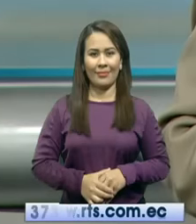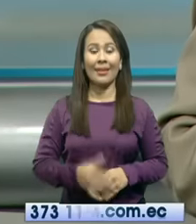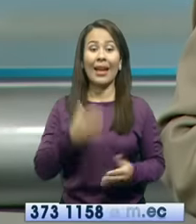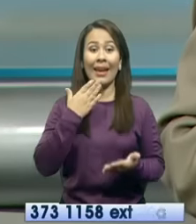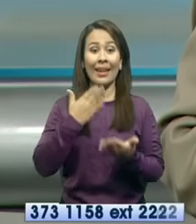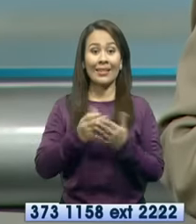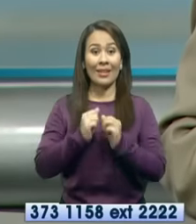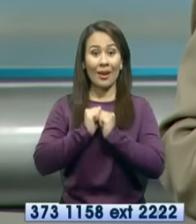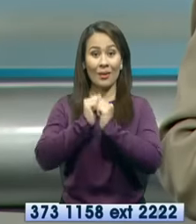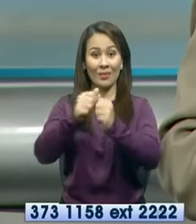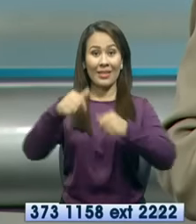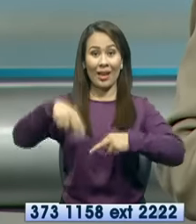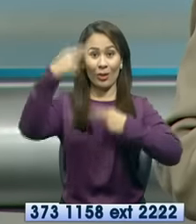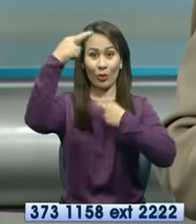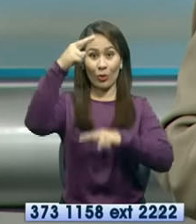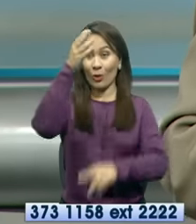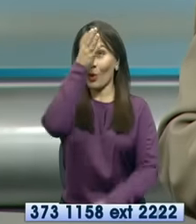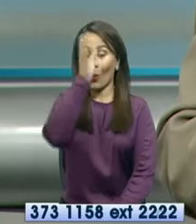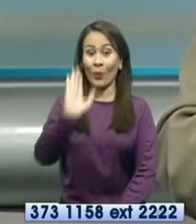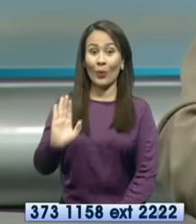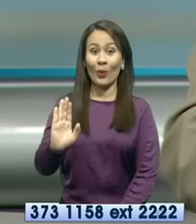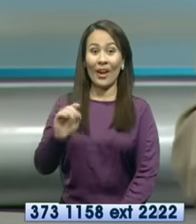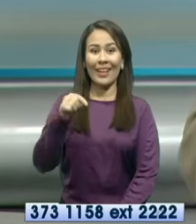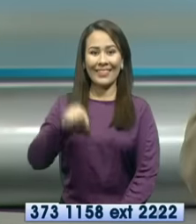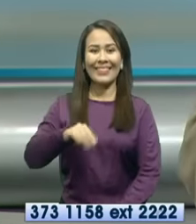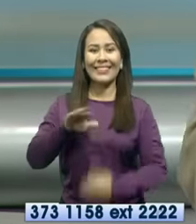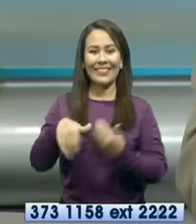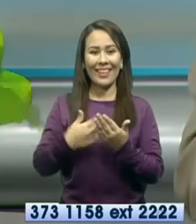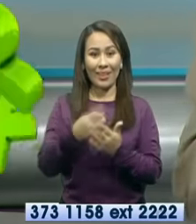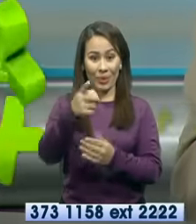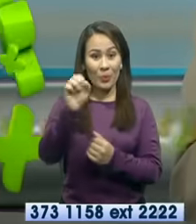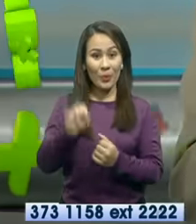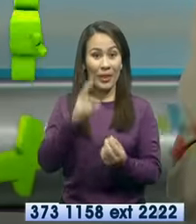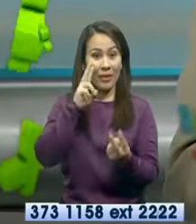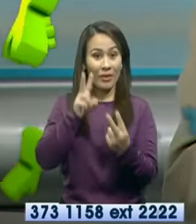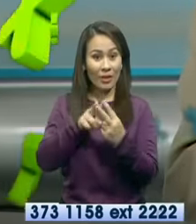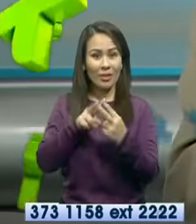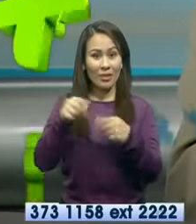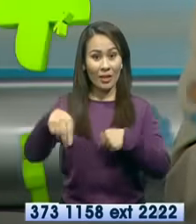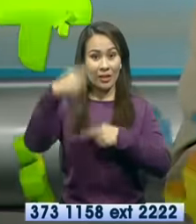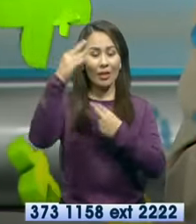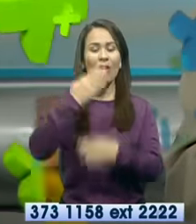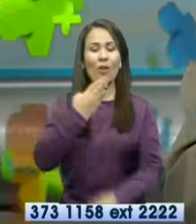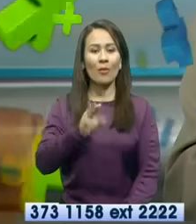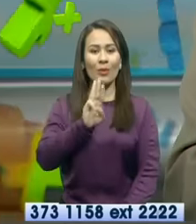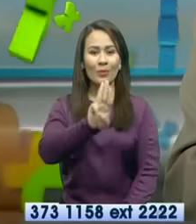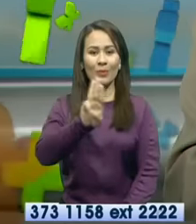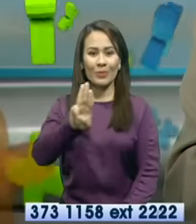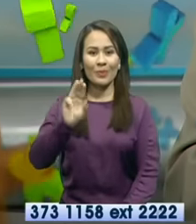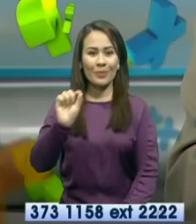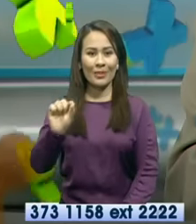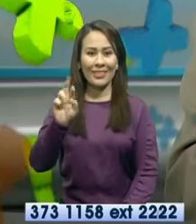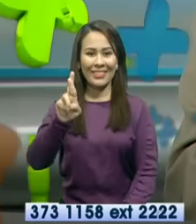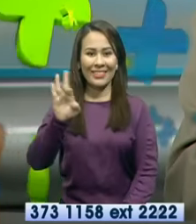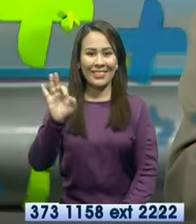Gracias por habernos acompañado en la noticia intercultural. Recuerde que puede vernos desde cualquier parte del mundo a través de nuestro sitio web